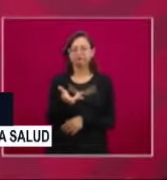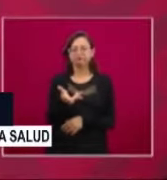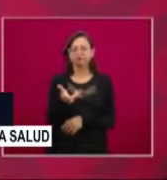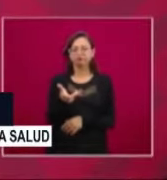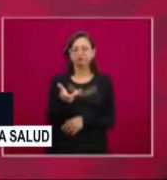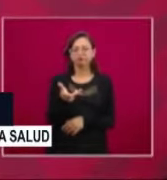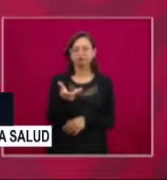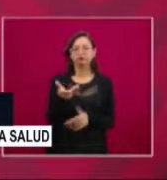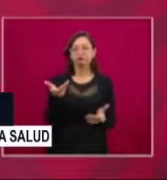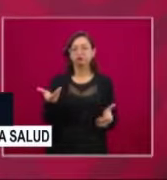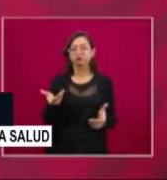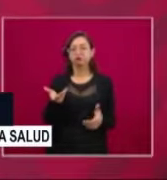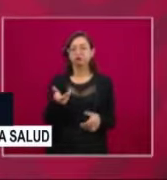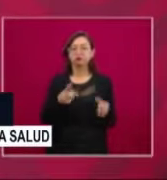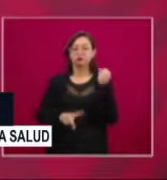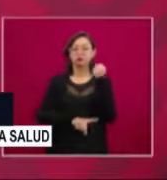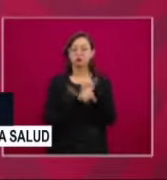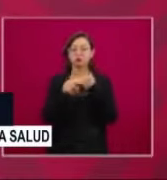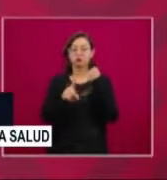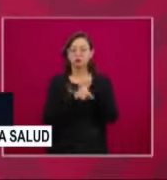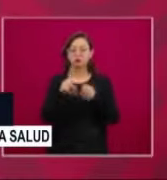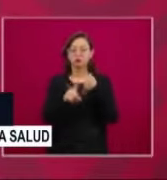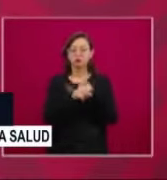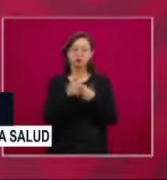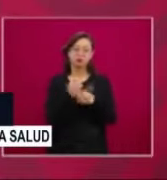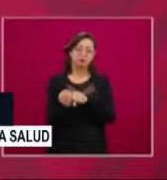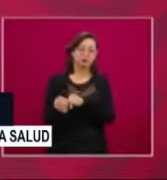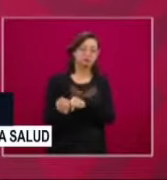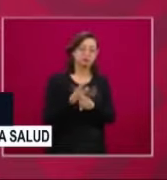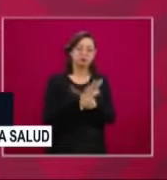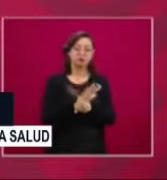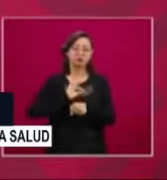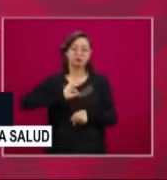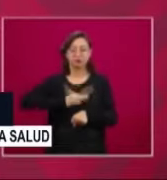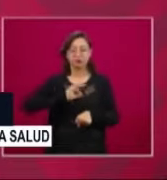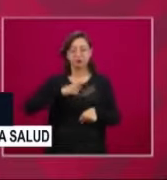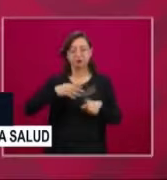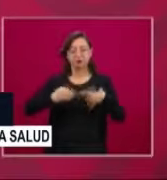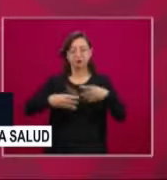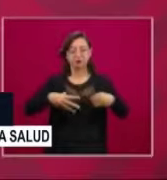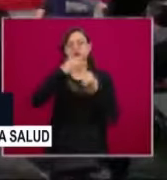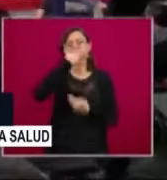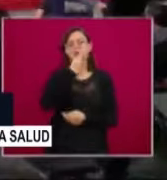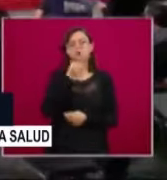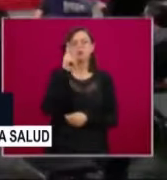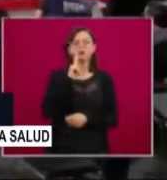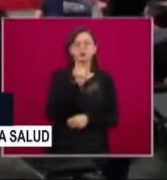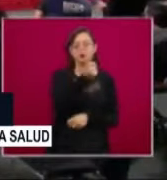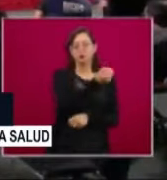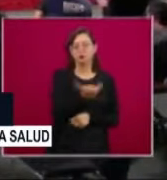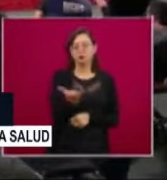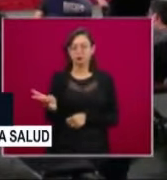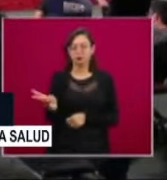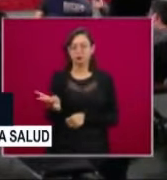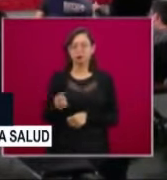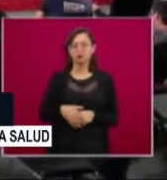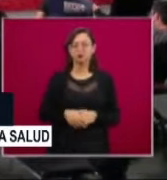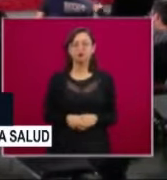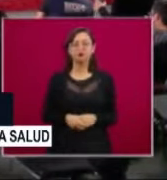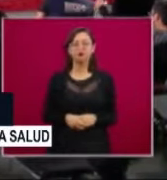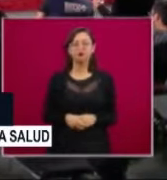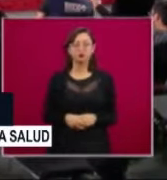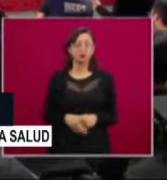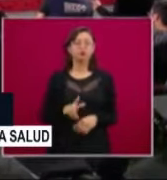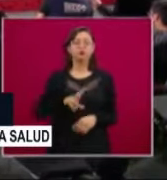son hoy más importantes que nunca doctor gatell lópez gatell el peligro es por la velocidad